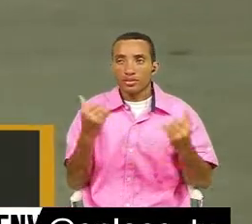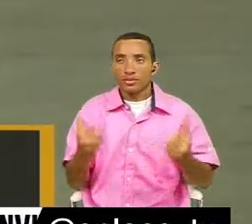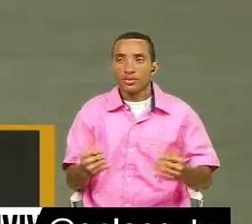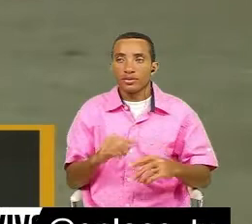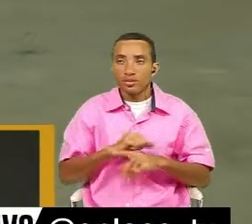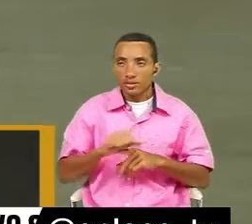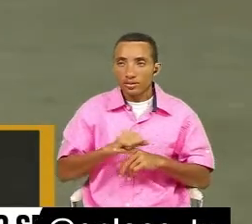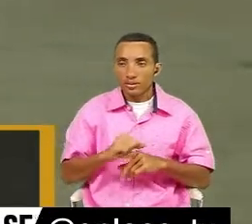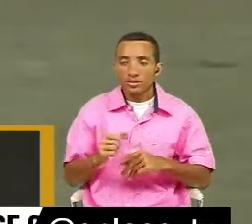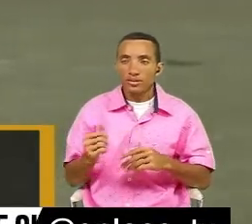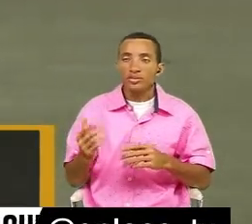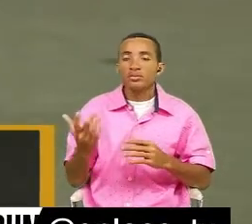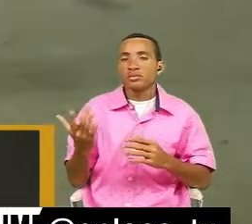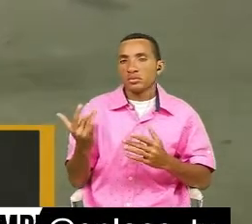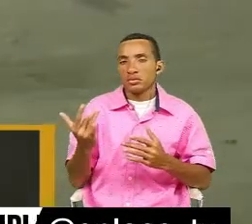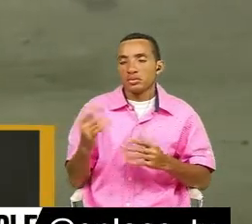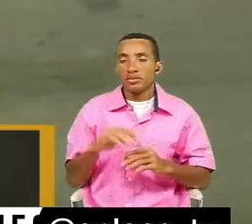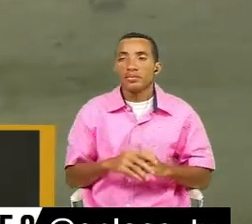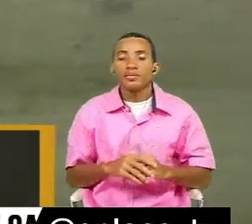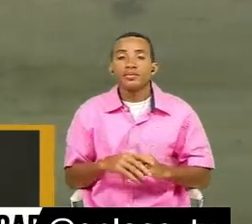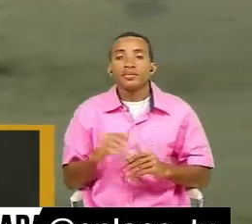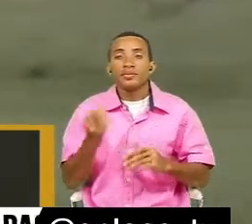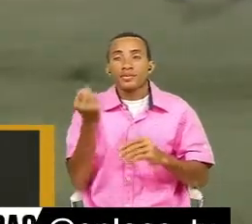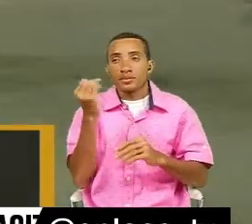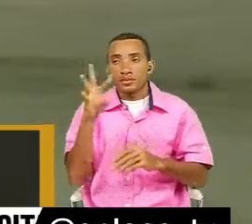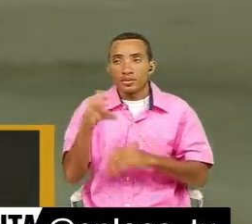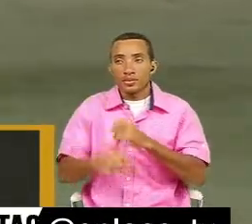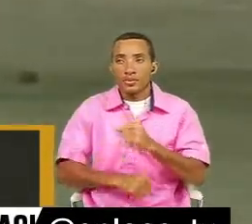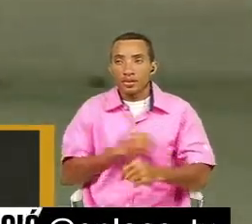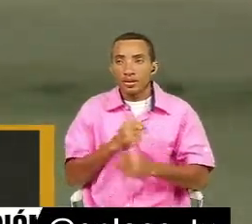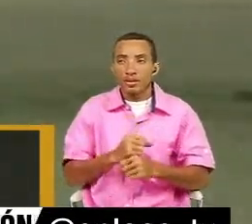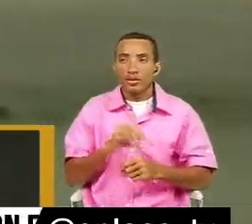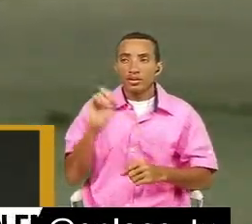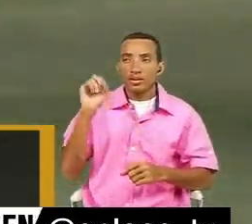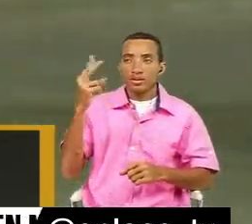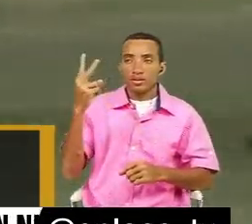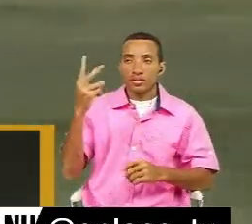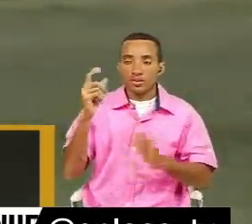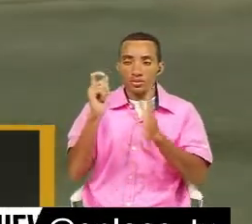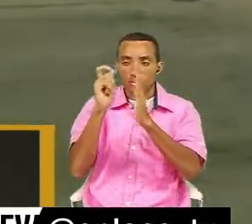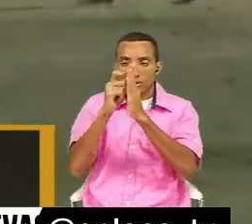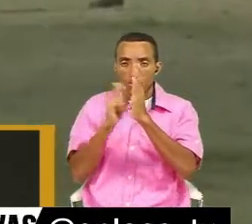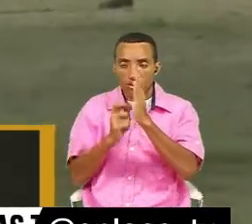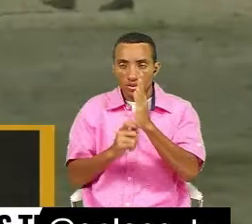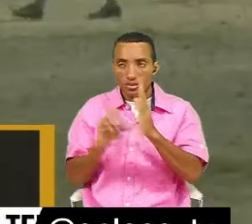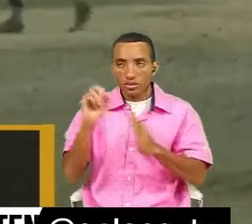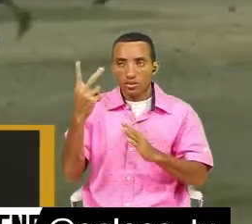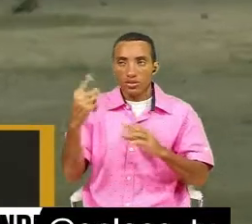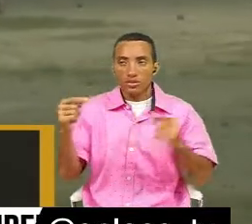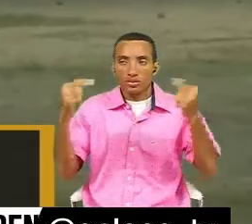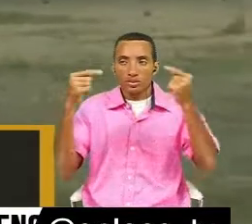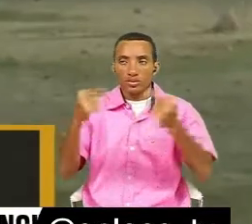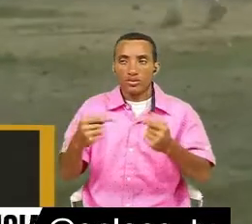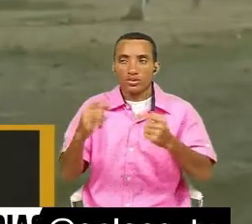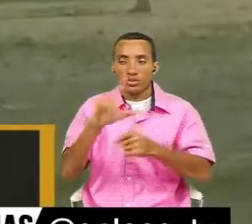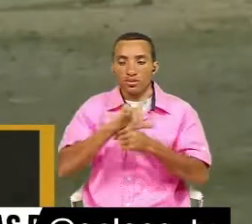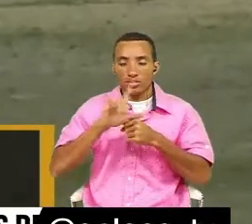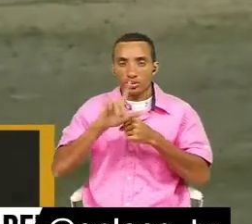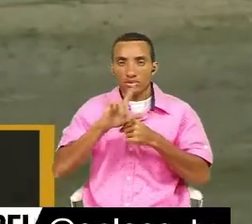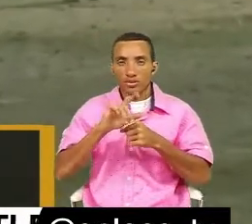compromisos pendientes, el Club Marianos categoría 14 años marcha segundo en la tabla de posiciones del torneo municipal.